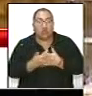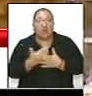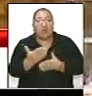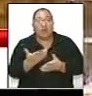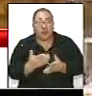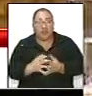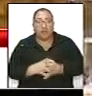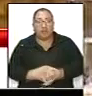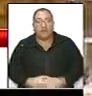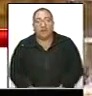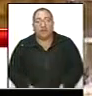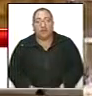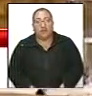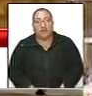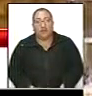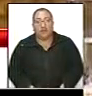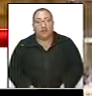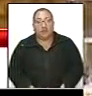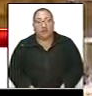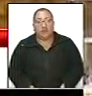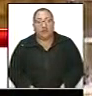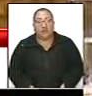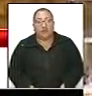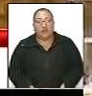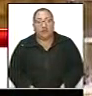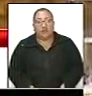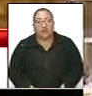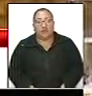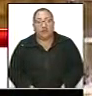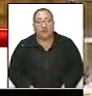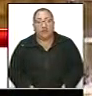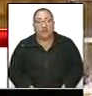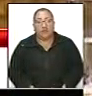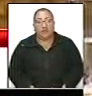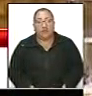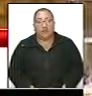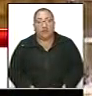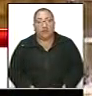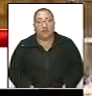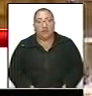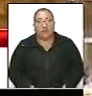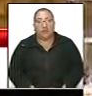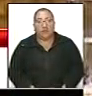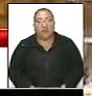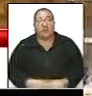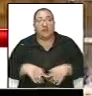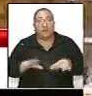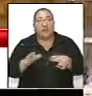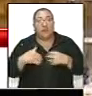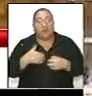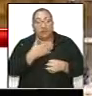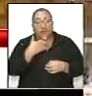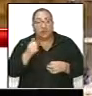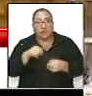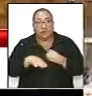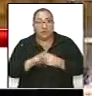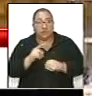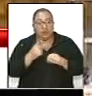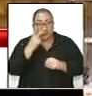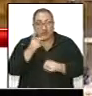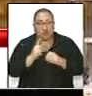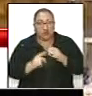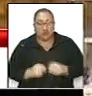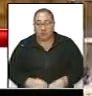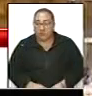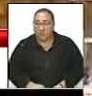exigirles a las universidades para que cumplan. Hemos tenido mejoras en distintos campos, acá les muestro algunos.